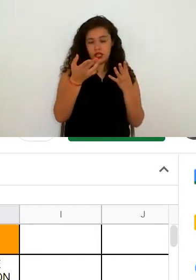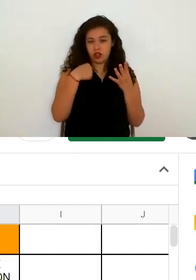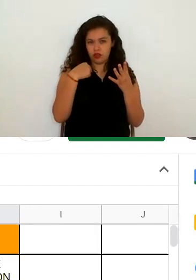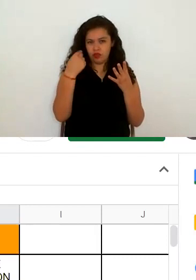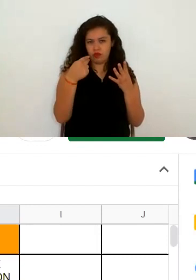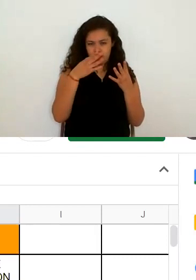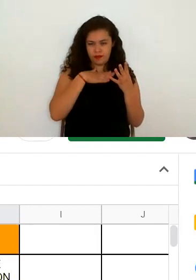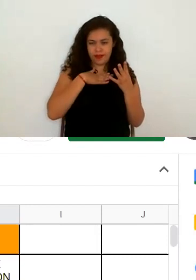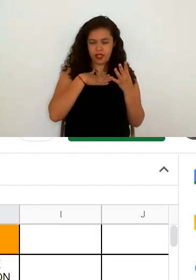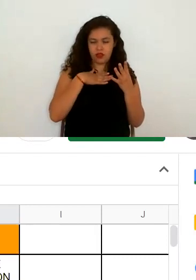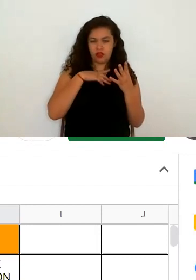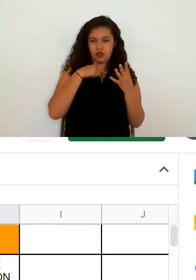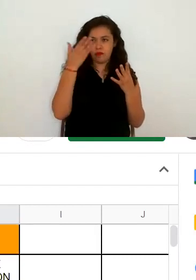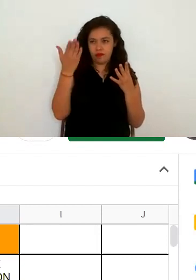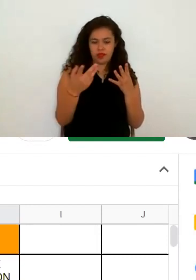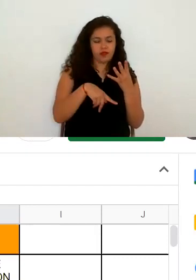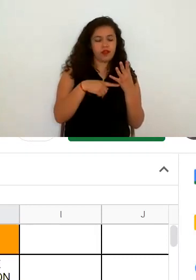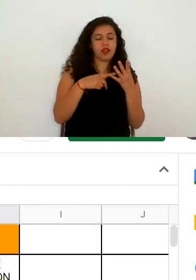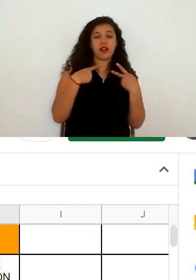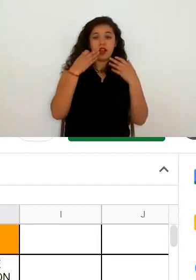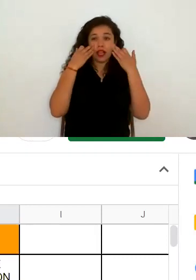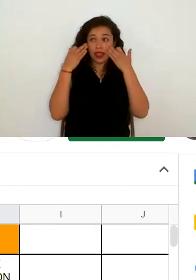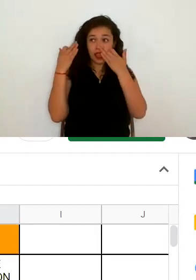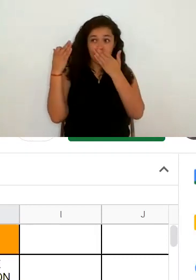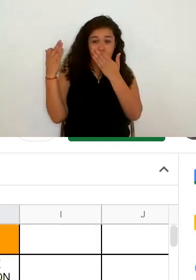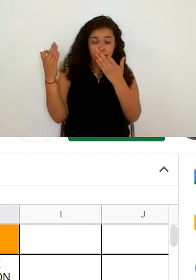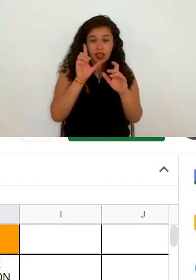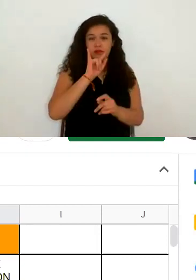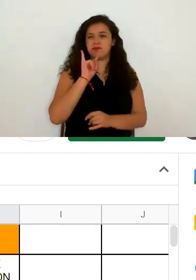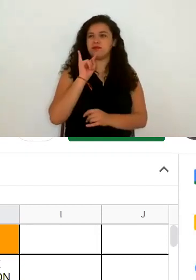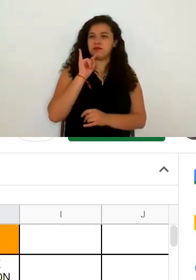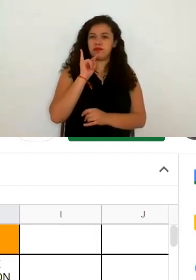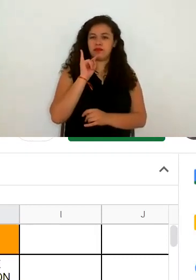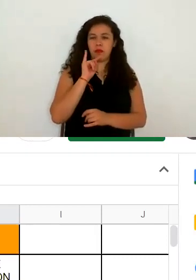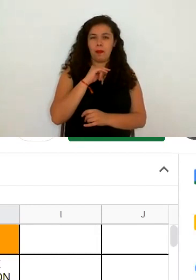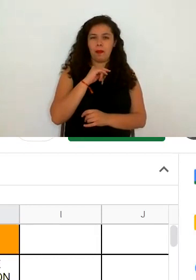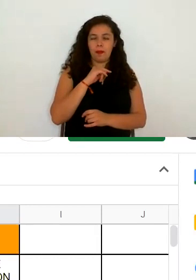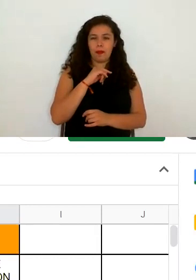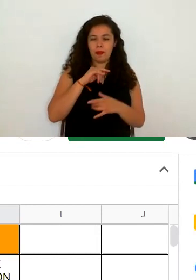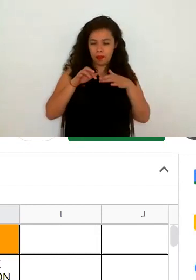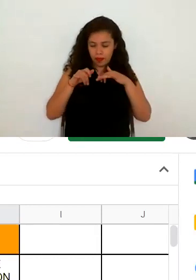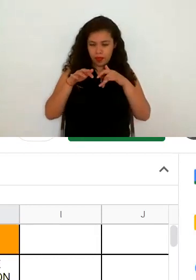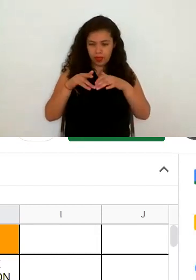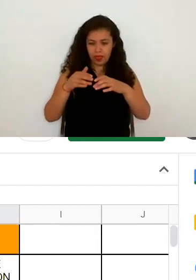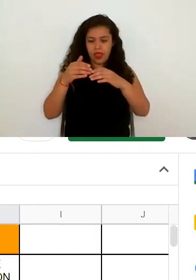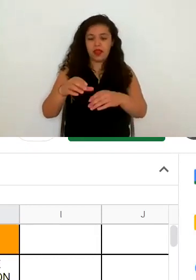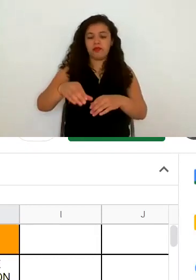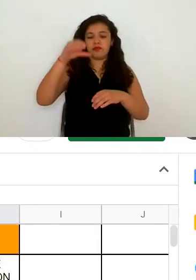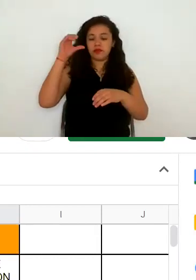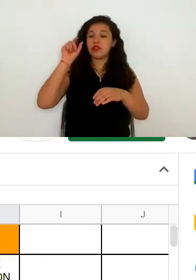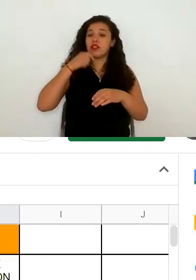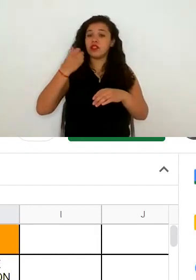solicitando, y ese testigo se va a colocar en el lugar donde retiramos el expediente de